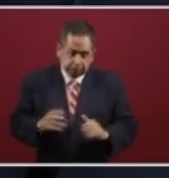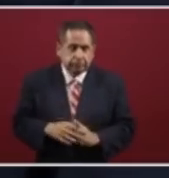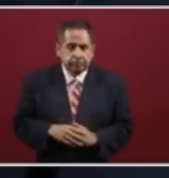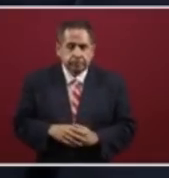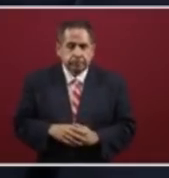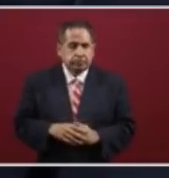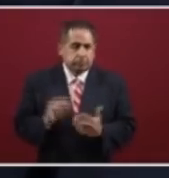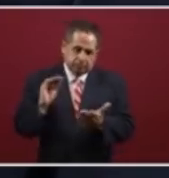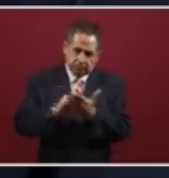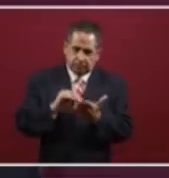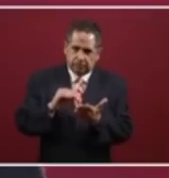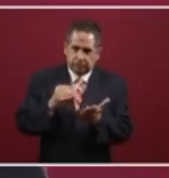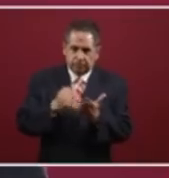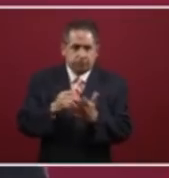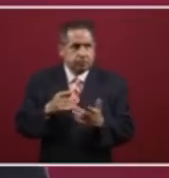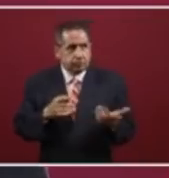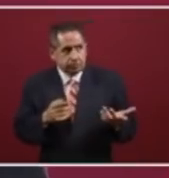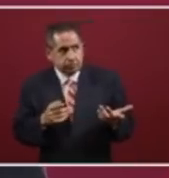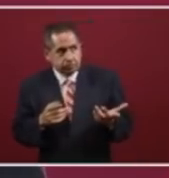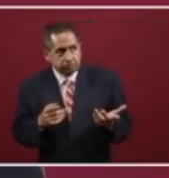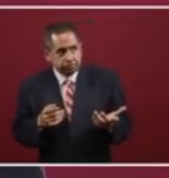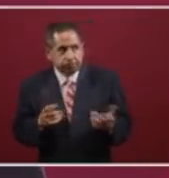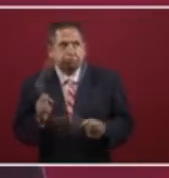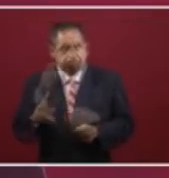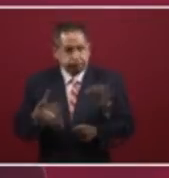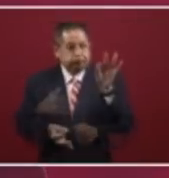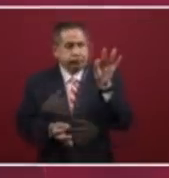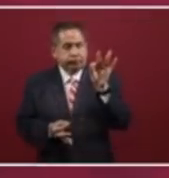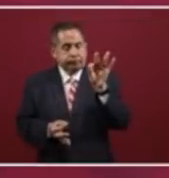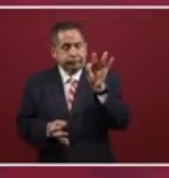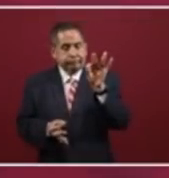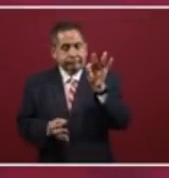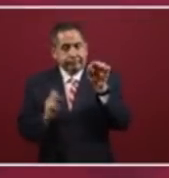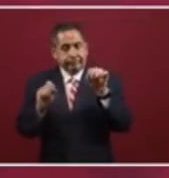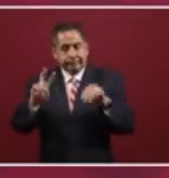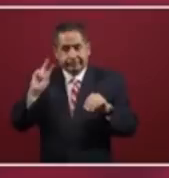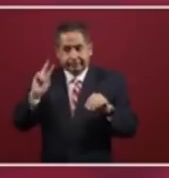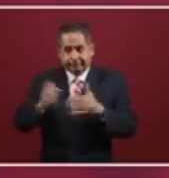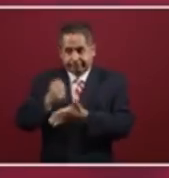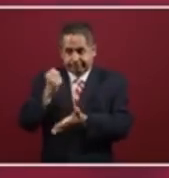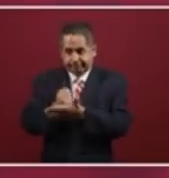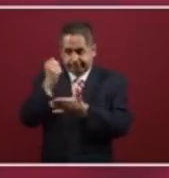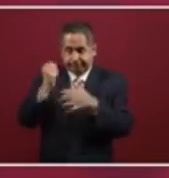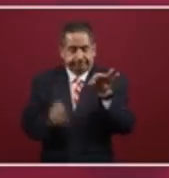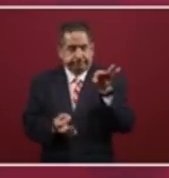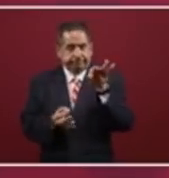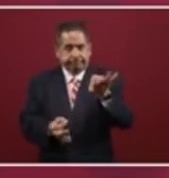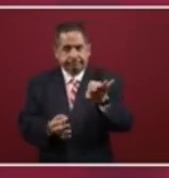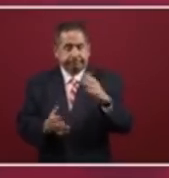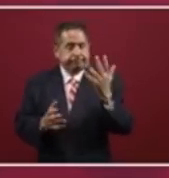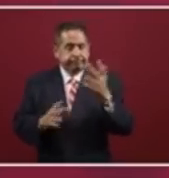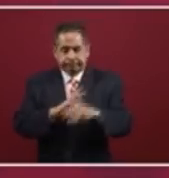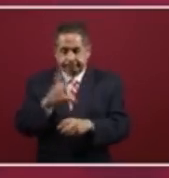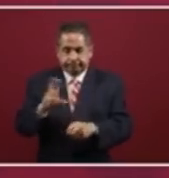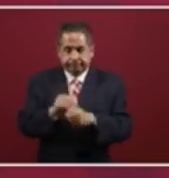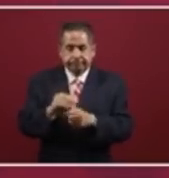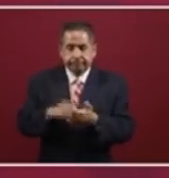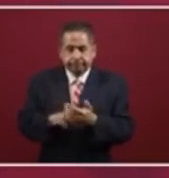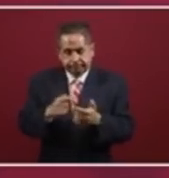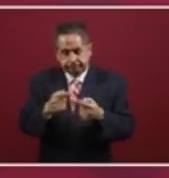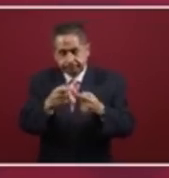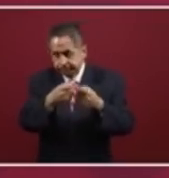de aranceles nosotros somos preparados ahí mismo durante la conferencia mañanera el secretario de relaciones